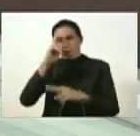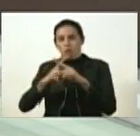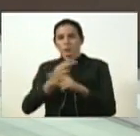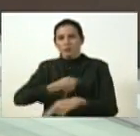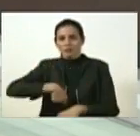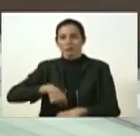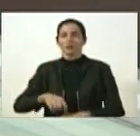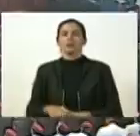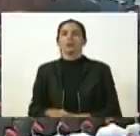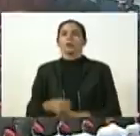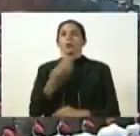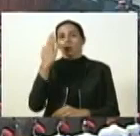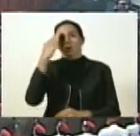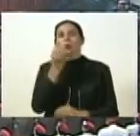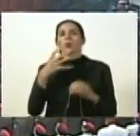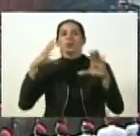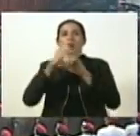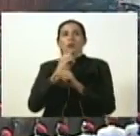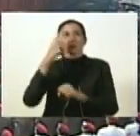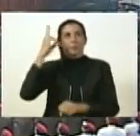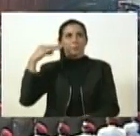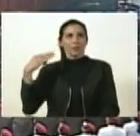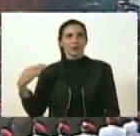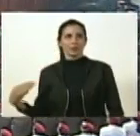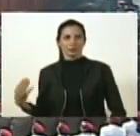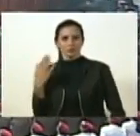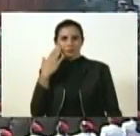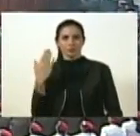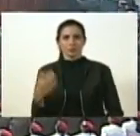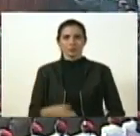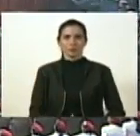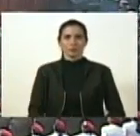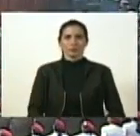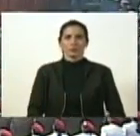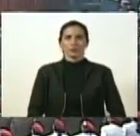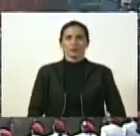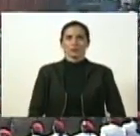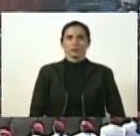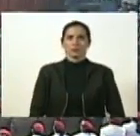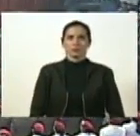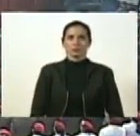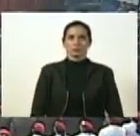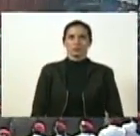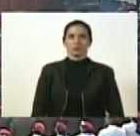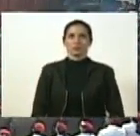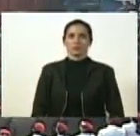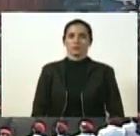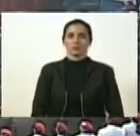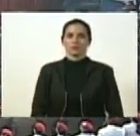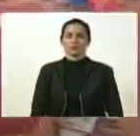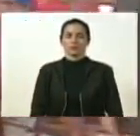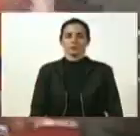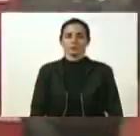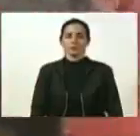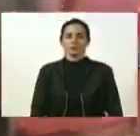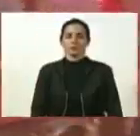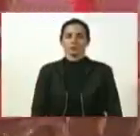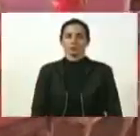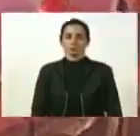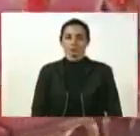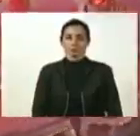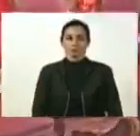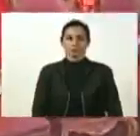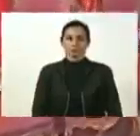noches, Melanie, te escuchamos. Ideológico de nuestro comandante supremo Hugo Chávez.